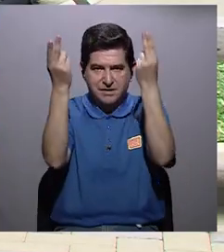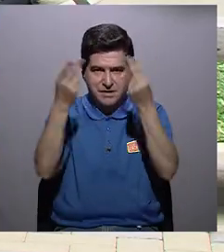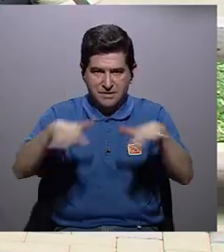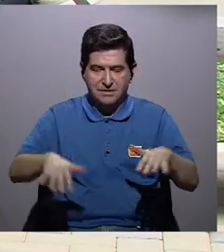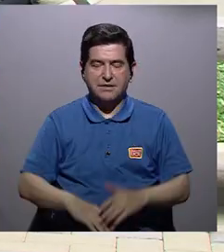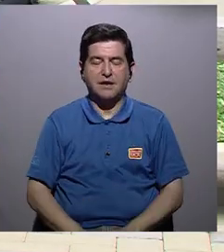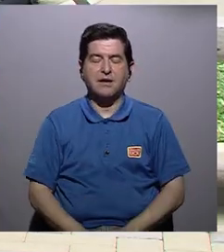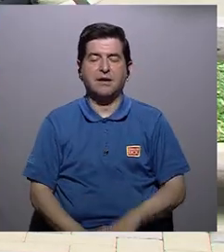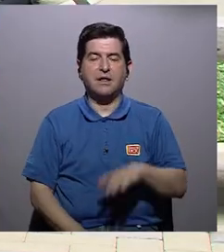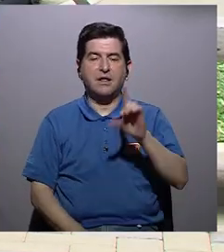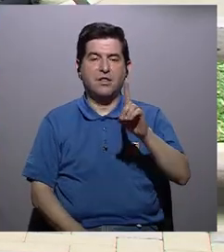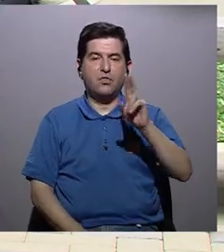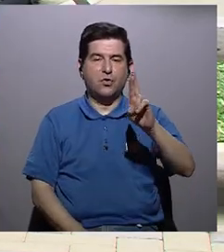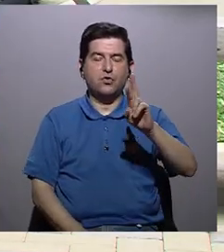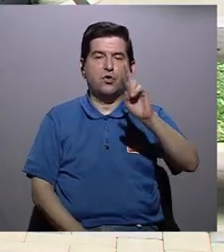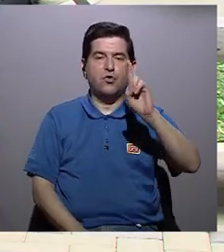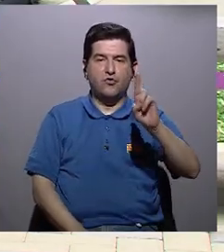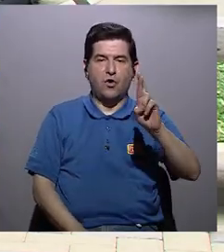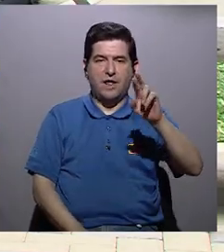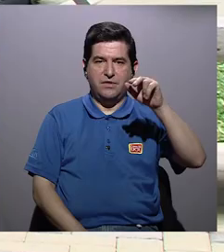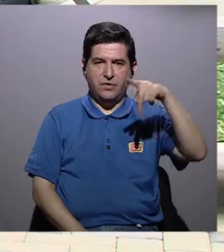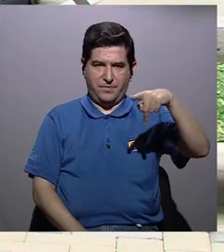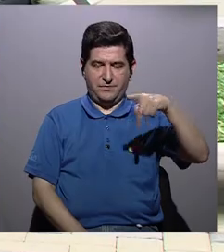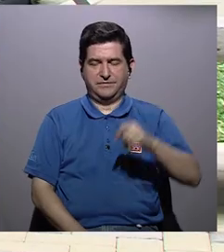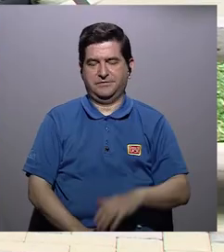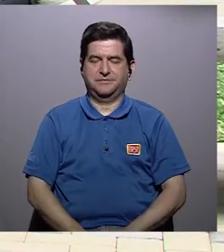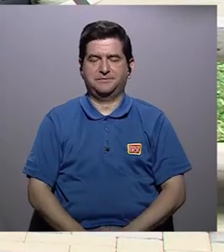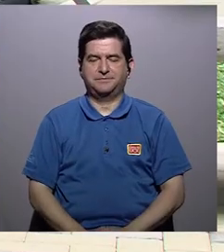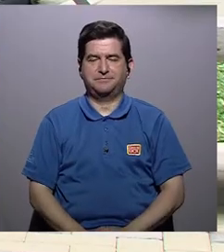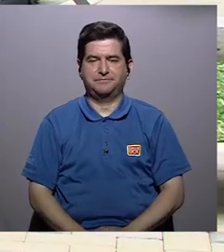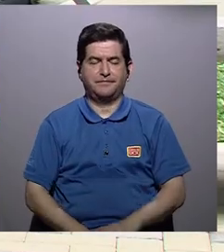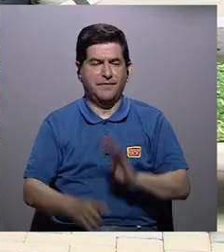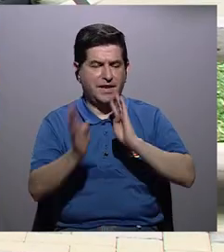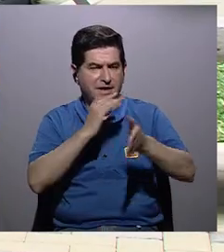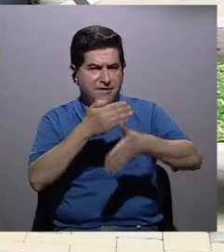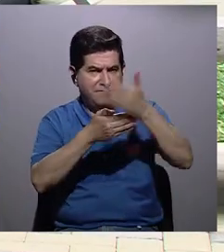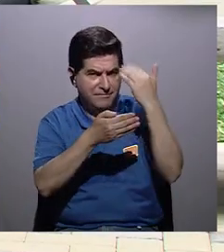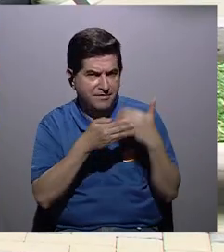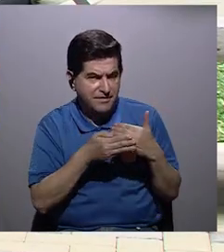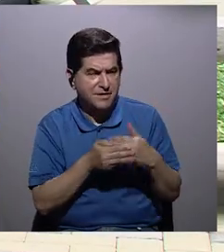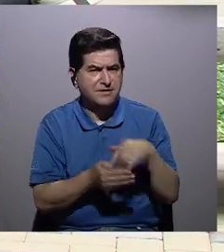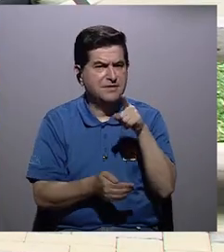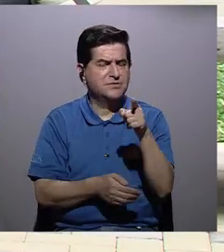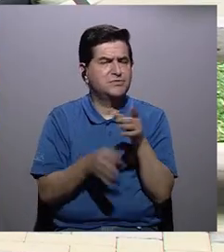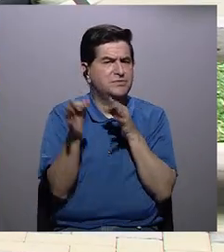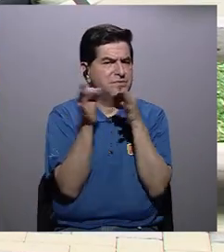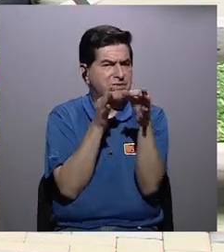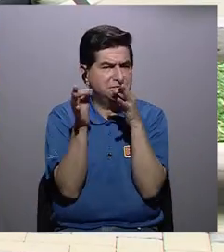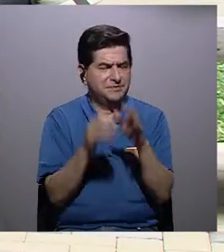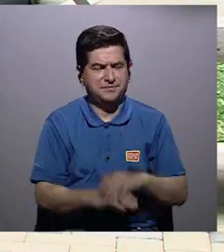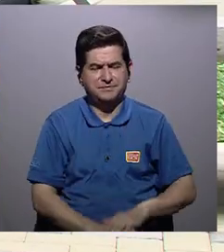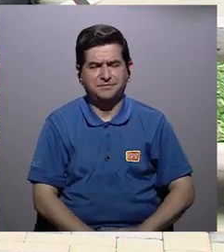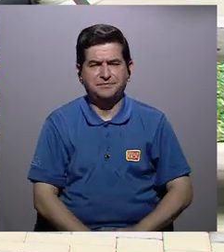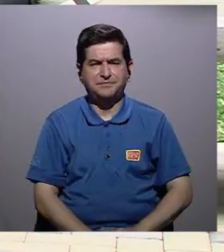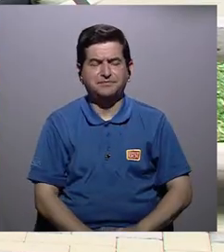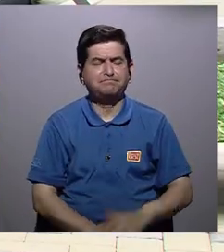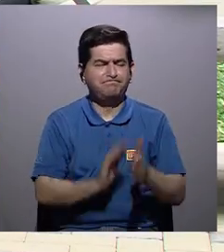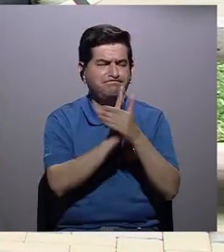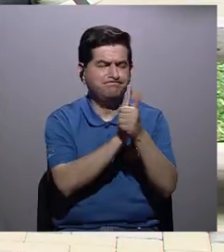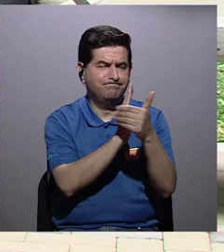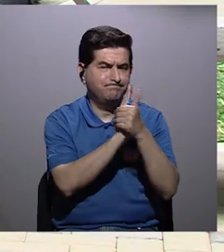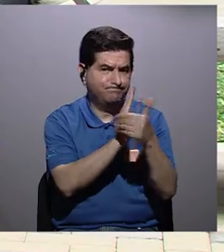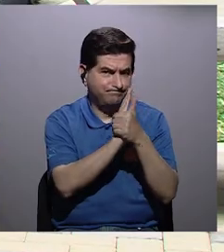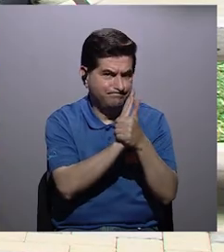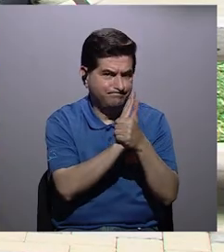doctor Rolando Pérez. A propósito, bueno, de lo que hemos venido conversando, entonces, usted nos mencionaba antes acerca de las